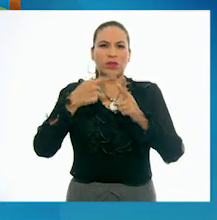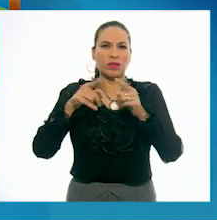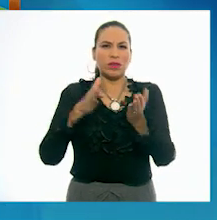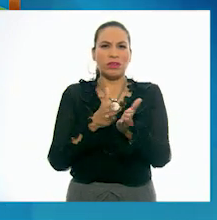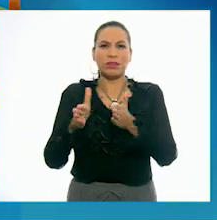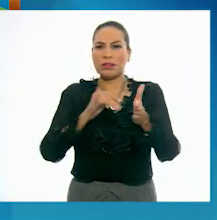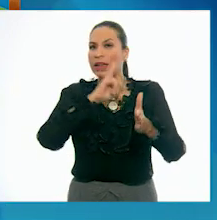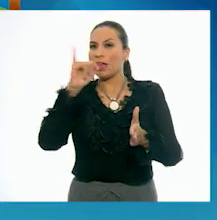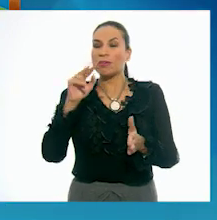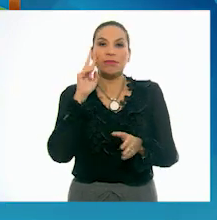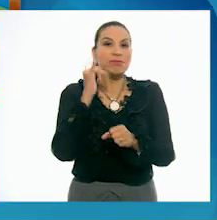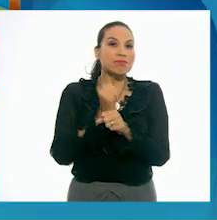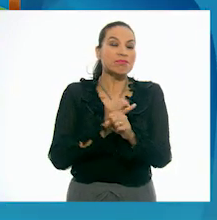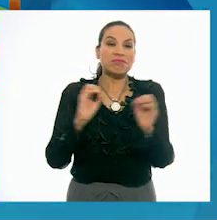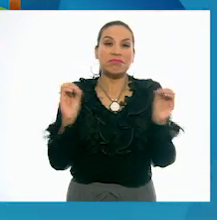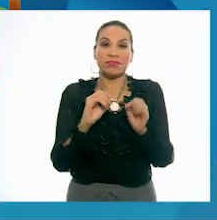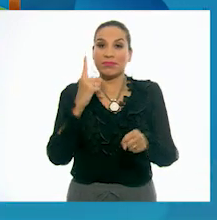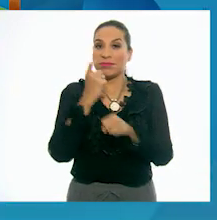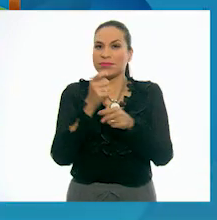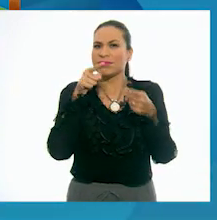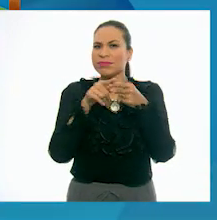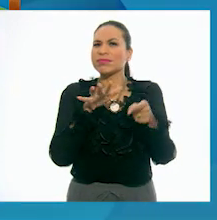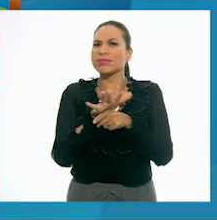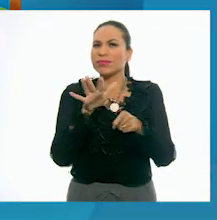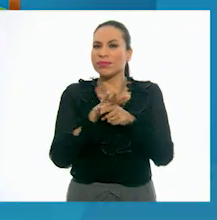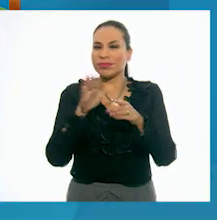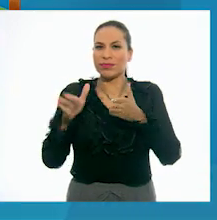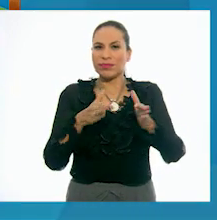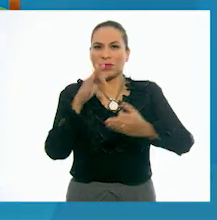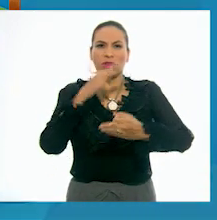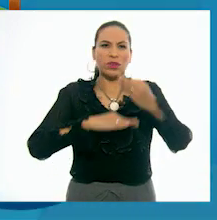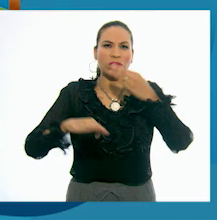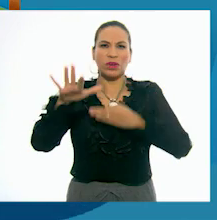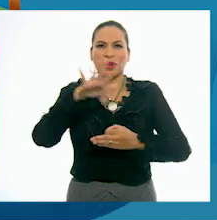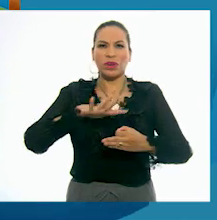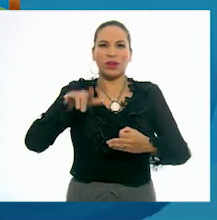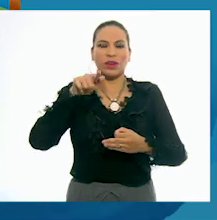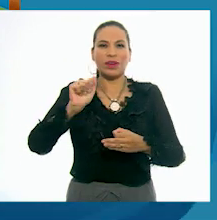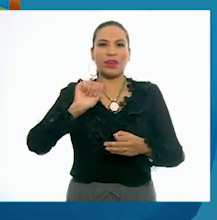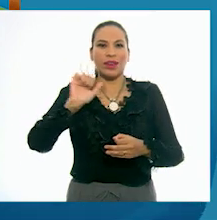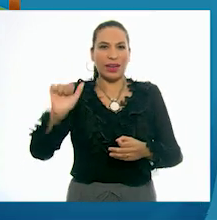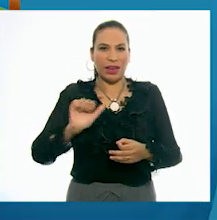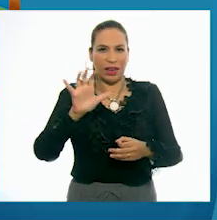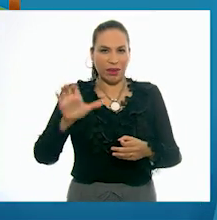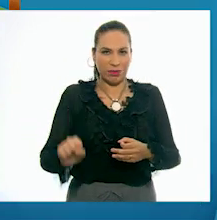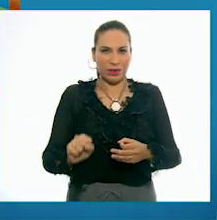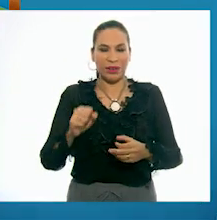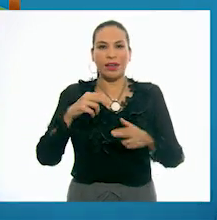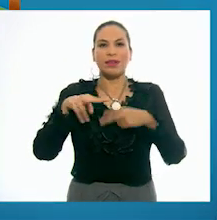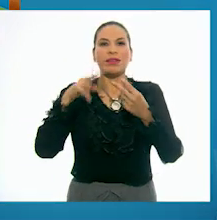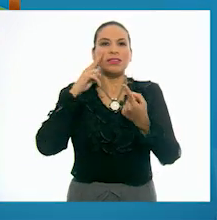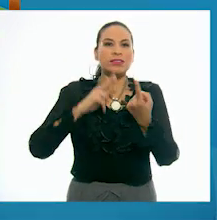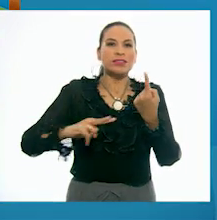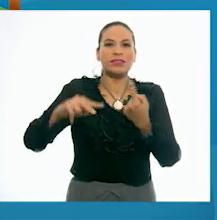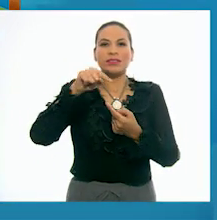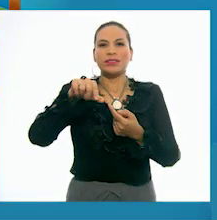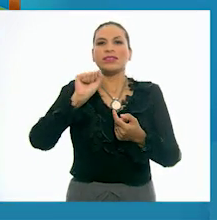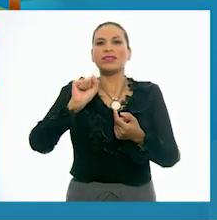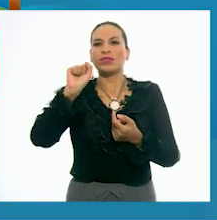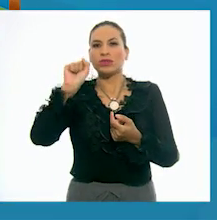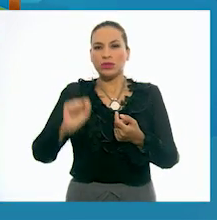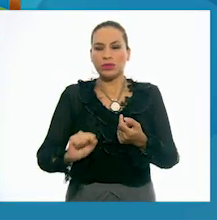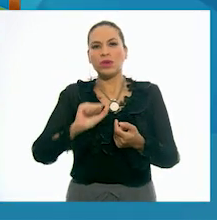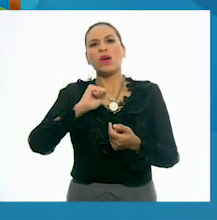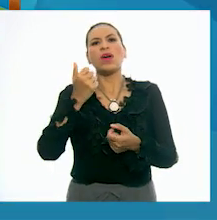nunca antes exploradas. La primera opción era ir por toda la costa del continente africano hasta rodearlo por el sur, y